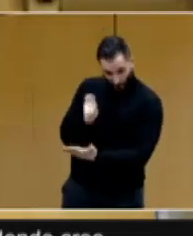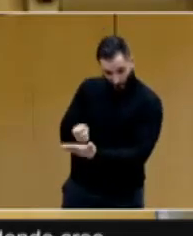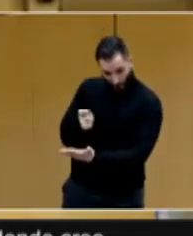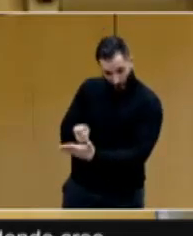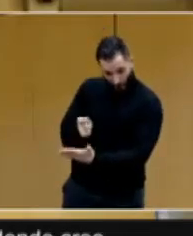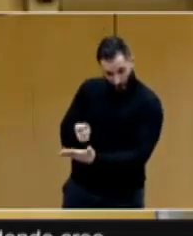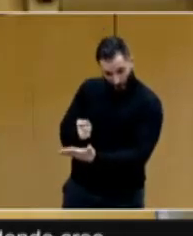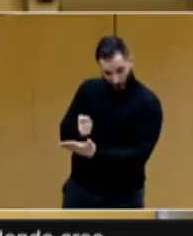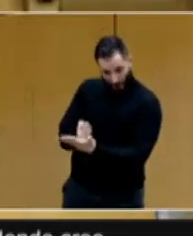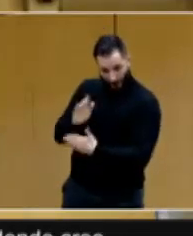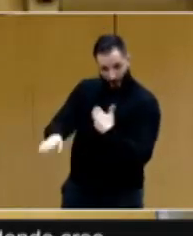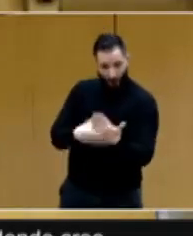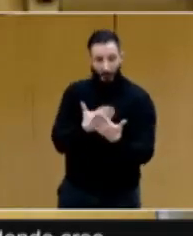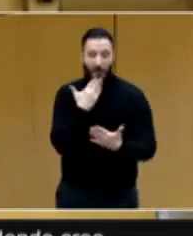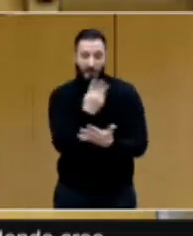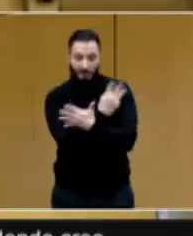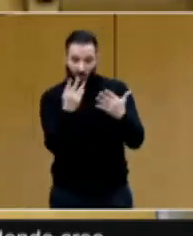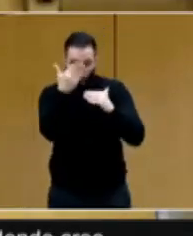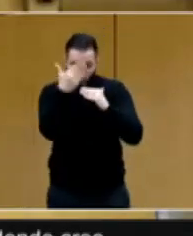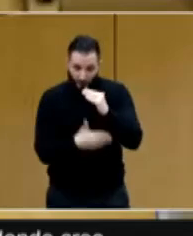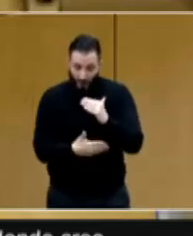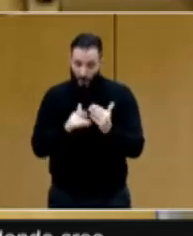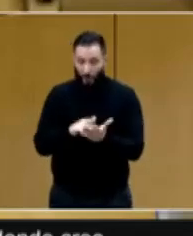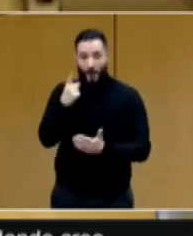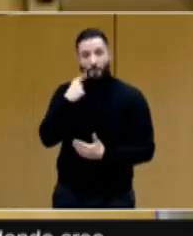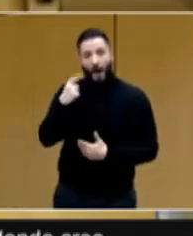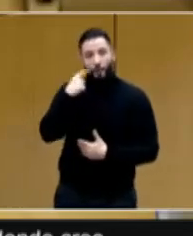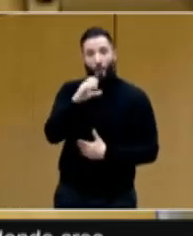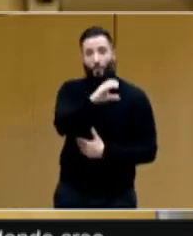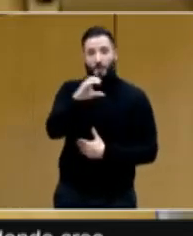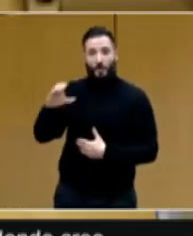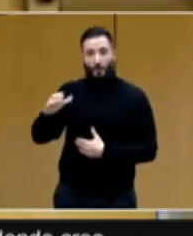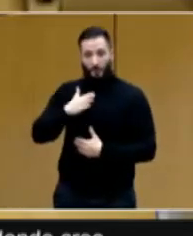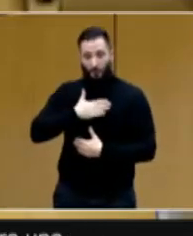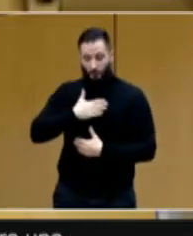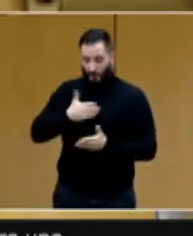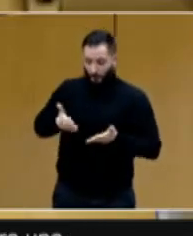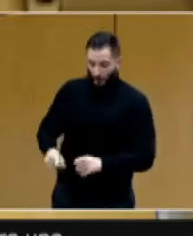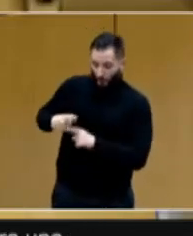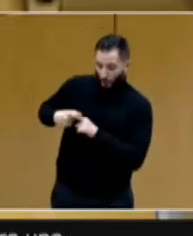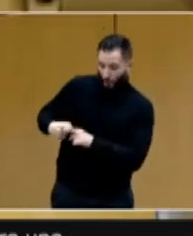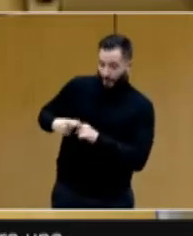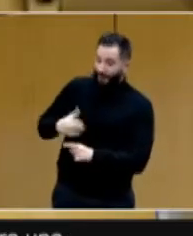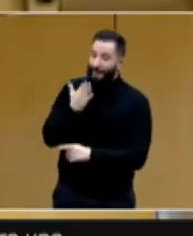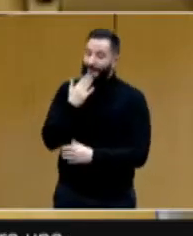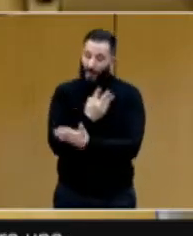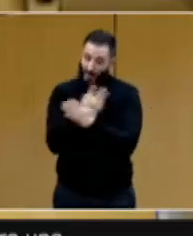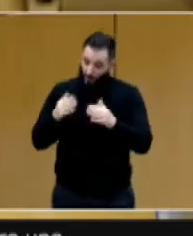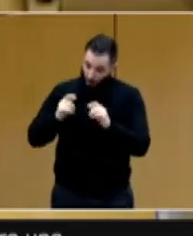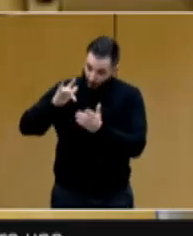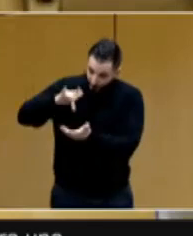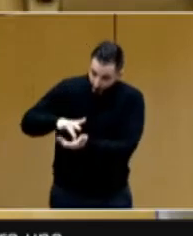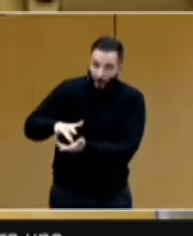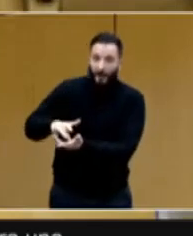está cobrando hasta los 18 años en la cuenta corriente de titularidad conjunta conmigo en cuanto cumple los 18 años nos